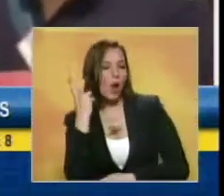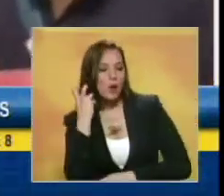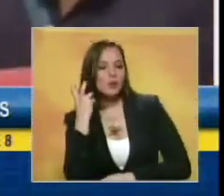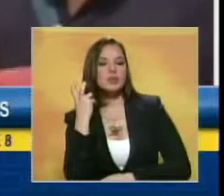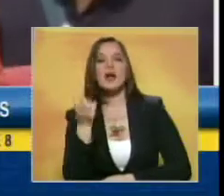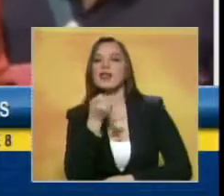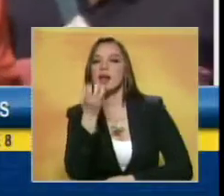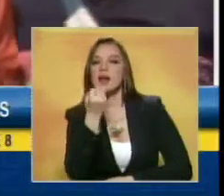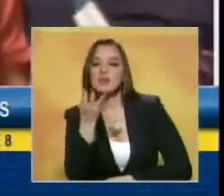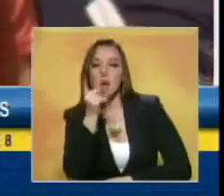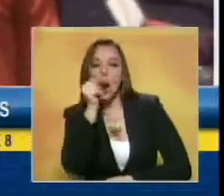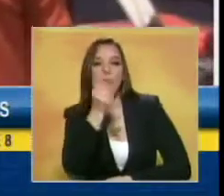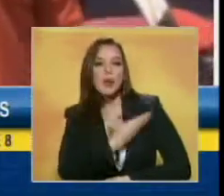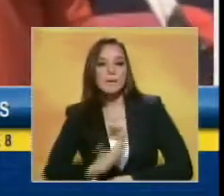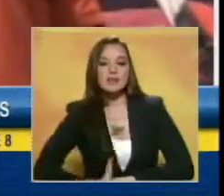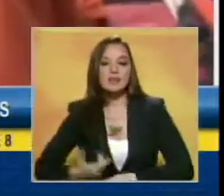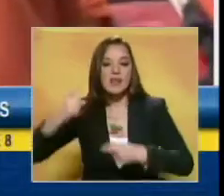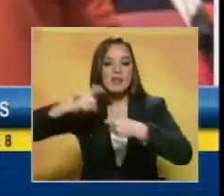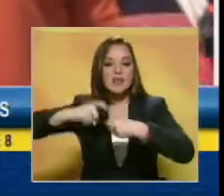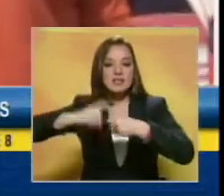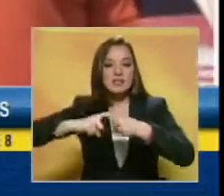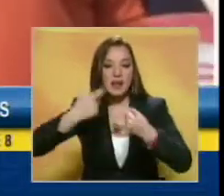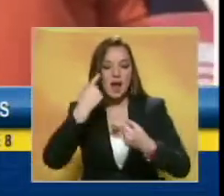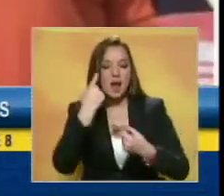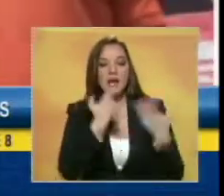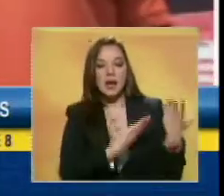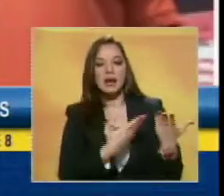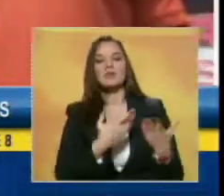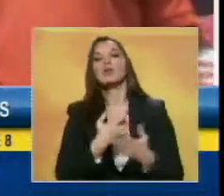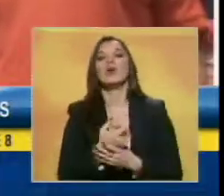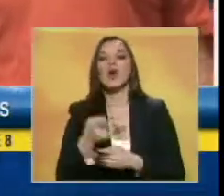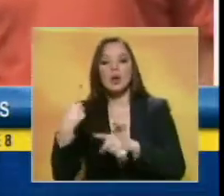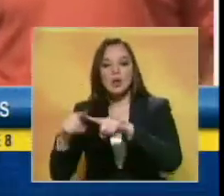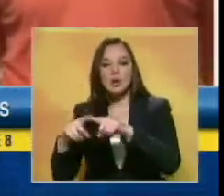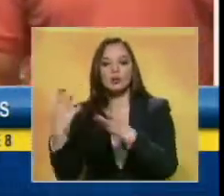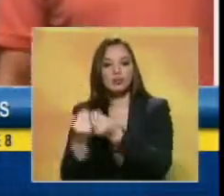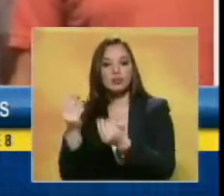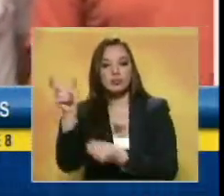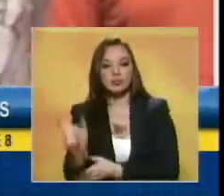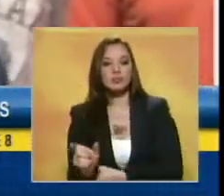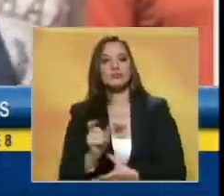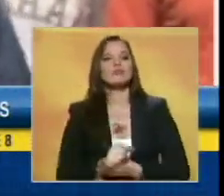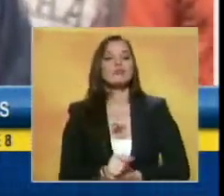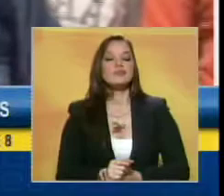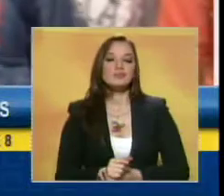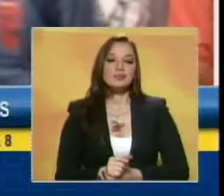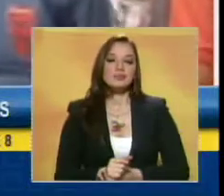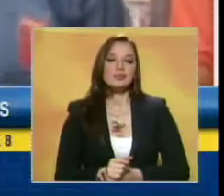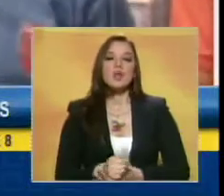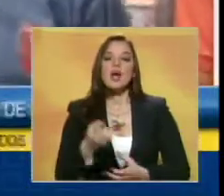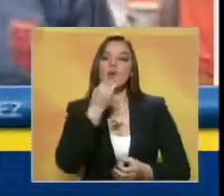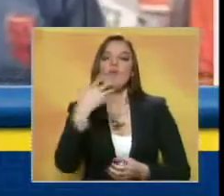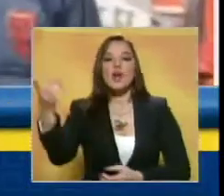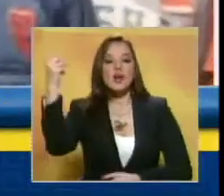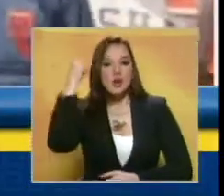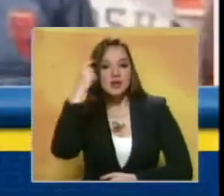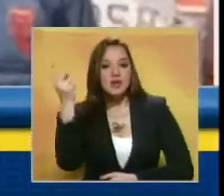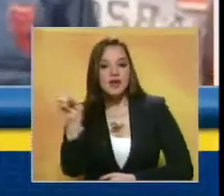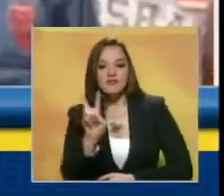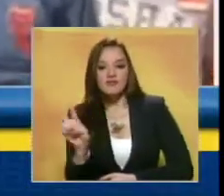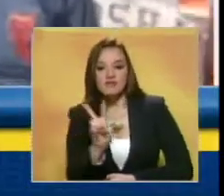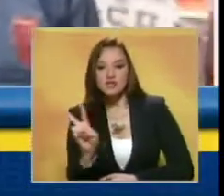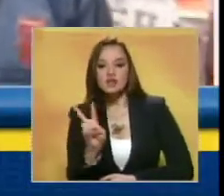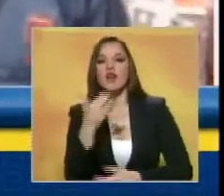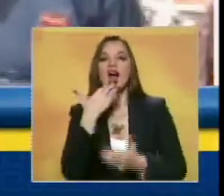del Sindicato Único de Trabajadores Siderúrgicos y sus similares, José Luis Hernández. Buenos días, Venezuela. Muchas gracias